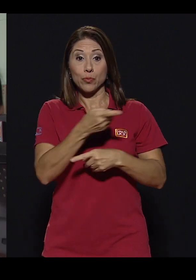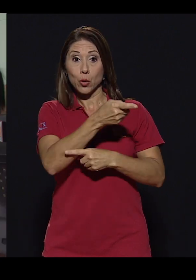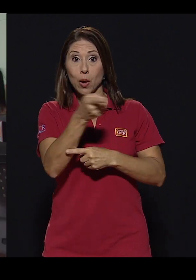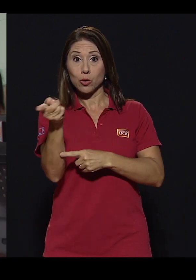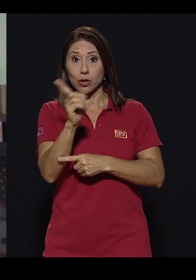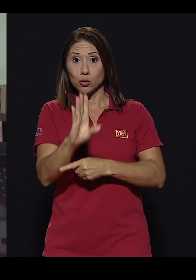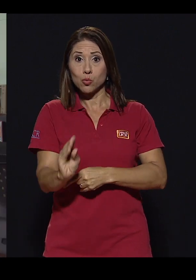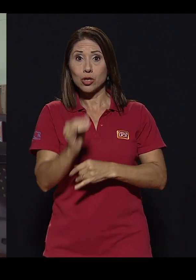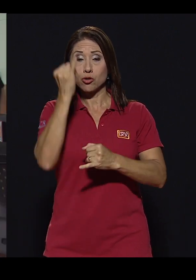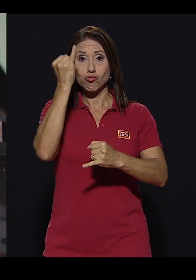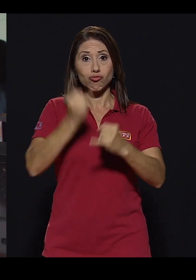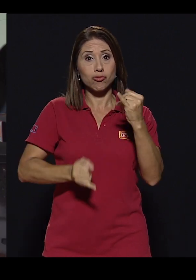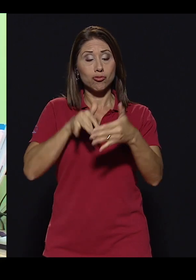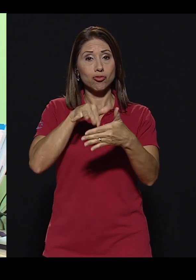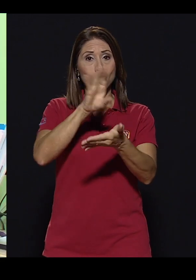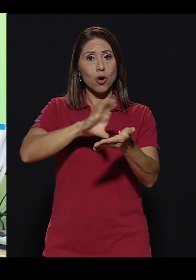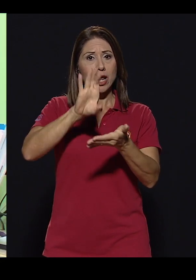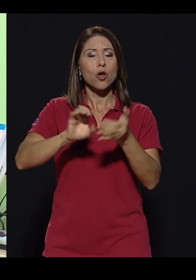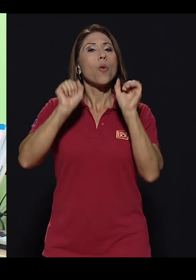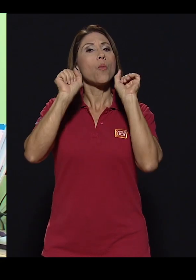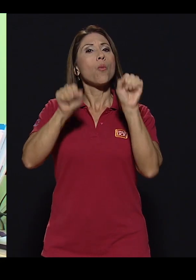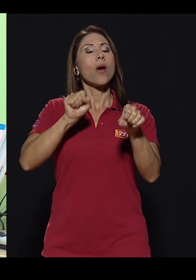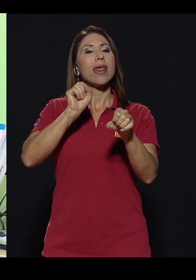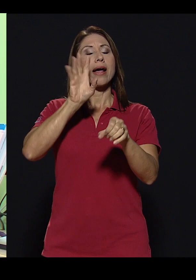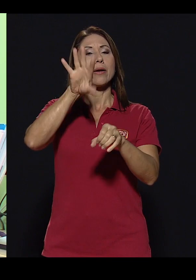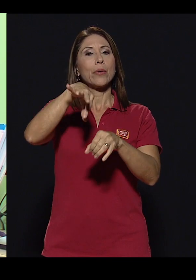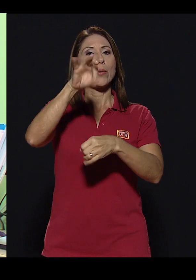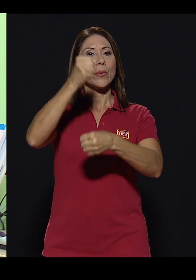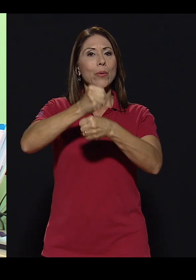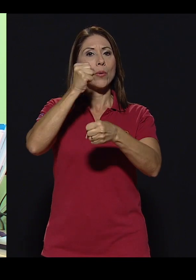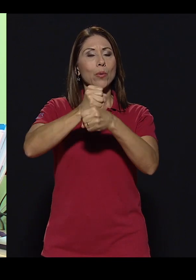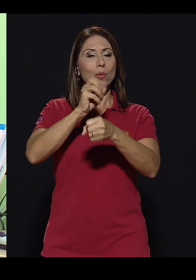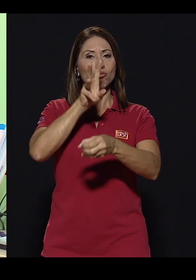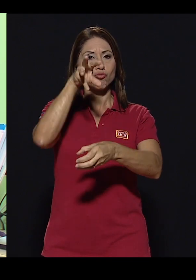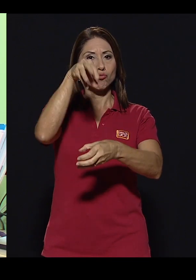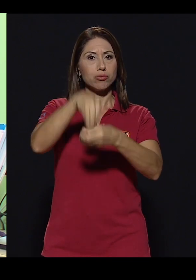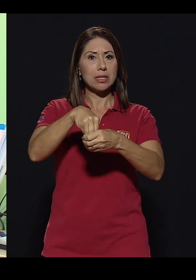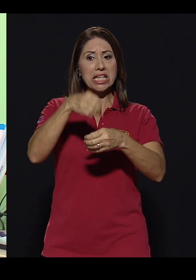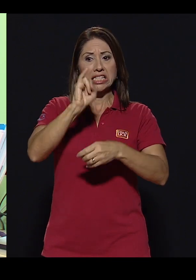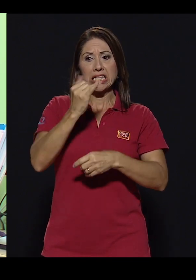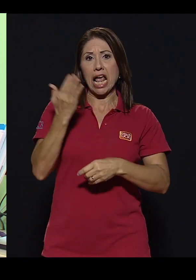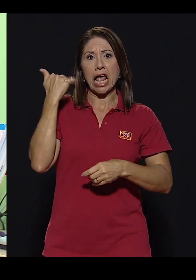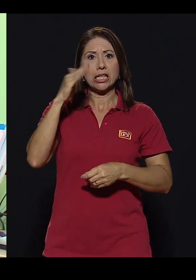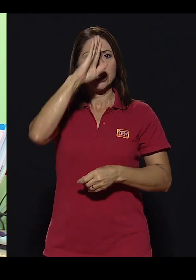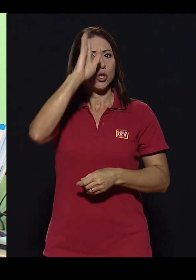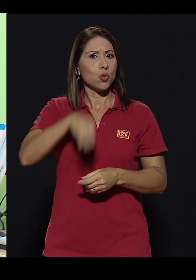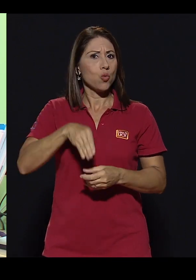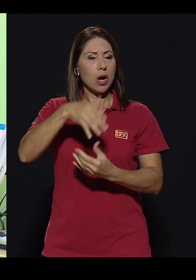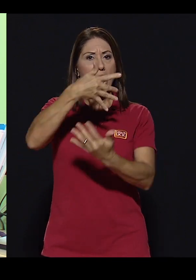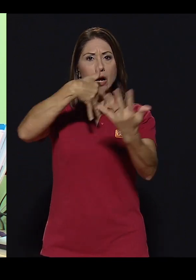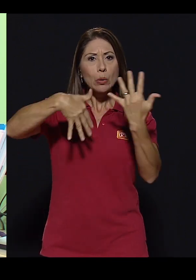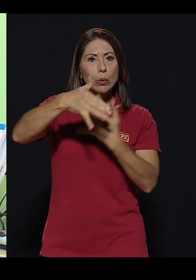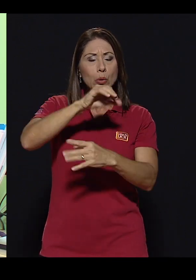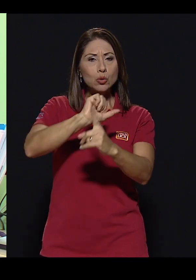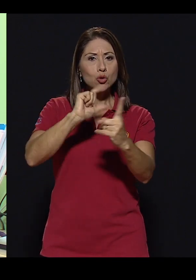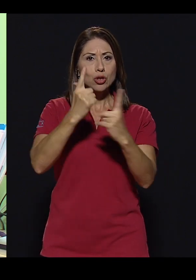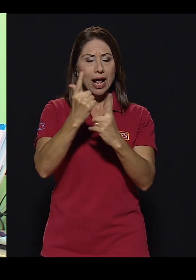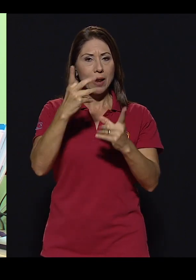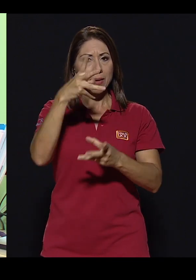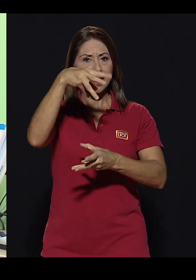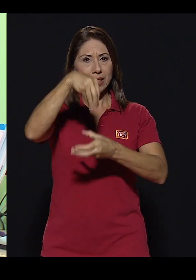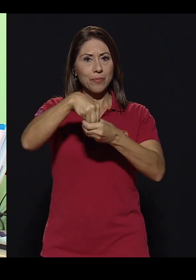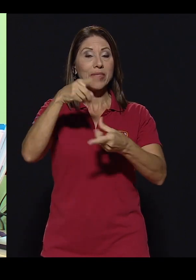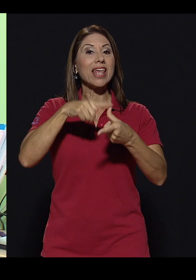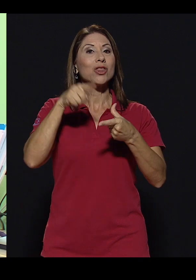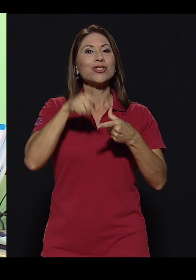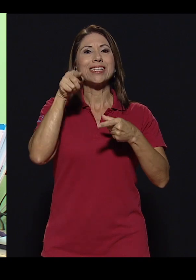estos muchachos salgan del colegio puedan incluirse laboralmente cuando nunca han estado socialmente incluidos